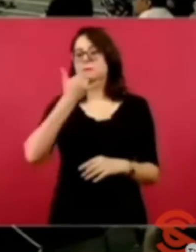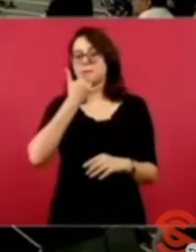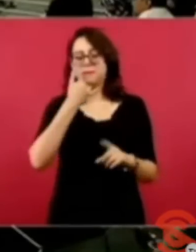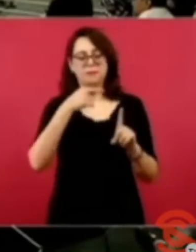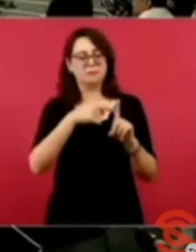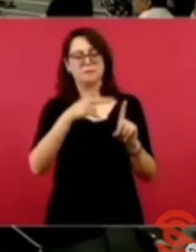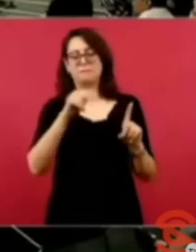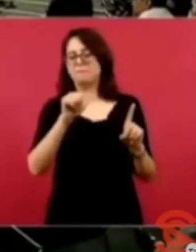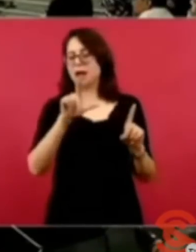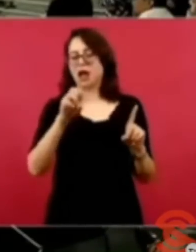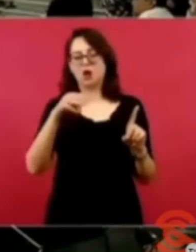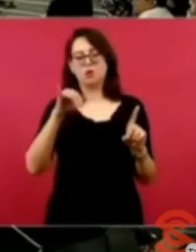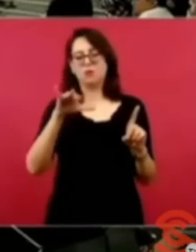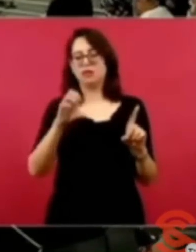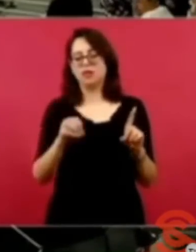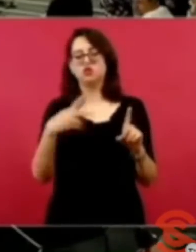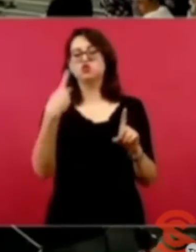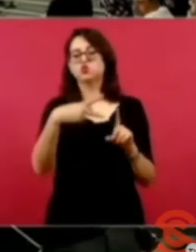Cárdenas Fuentes.